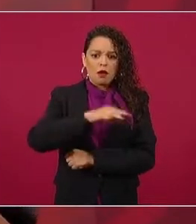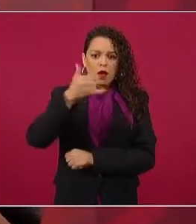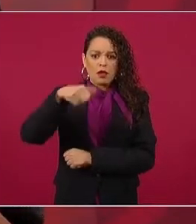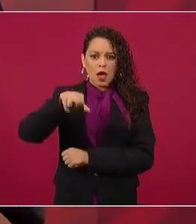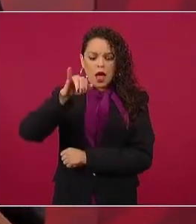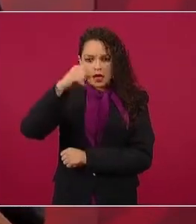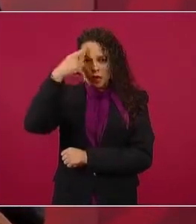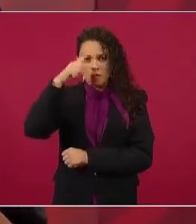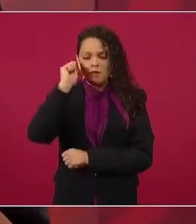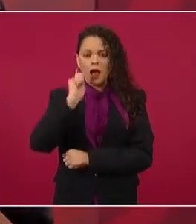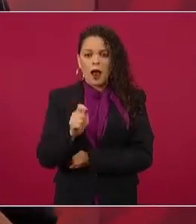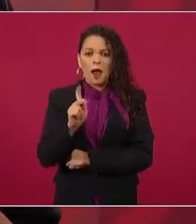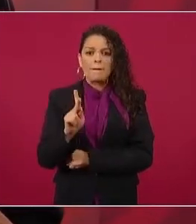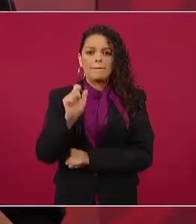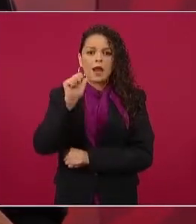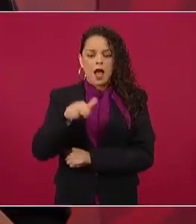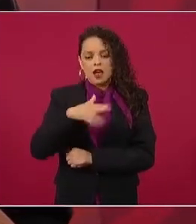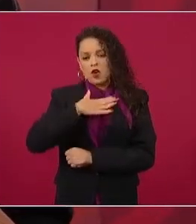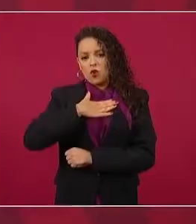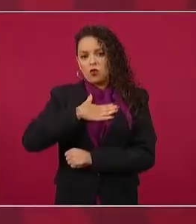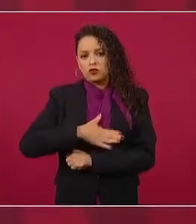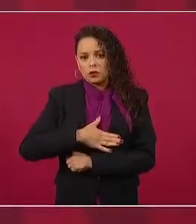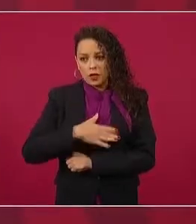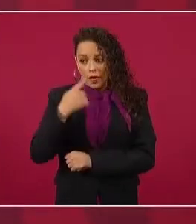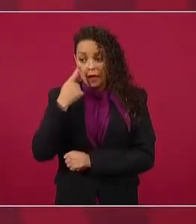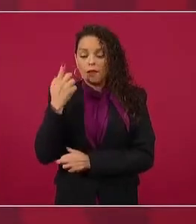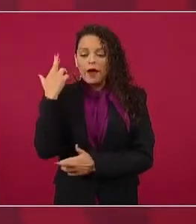justicia yaqui, cómo vamos